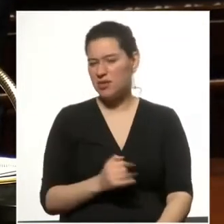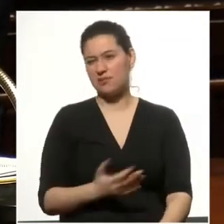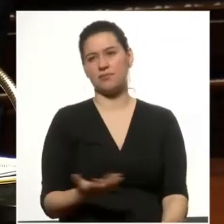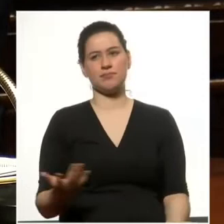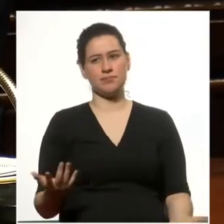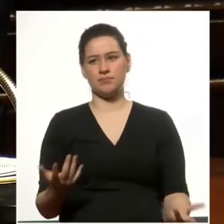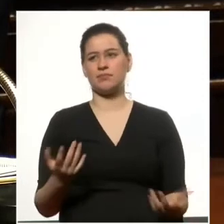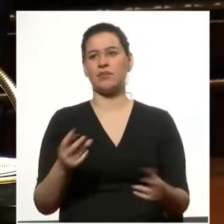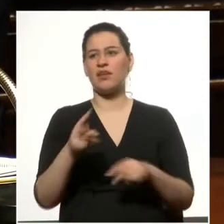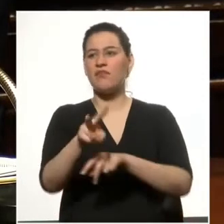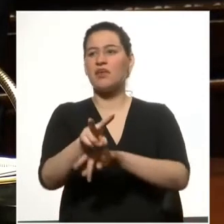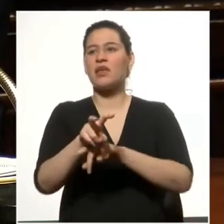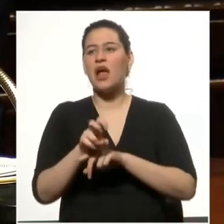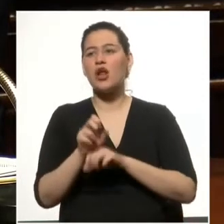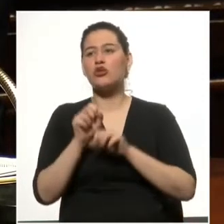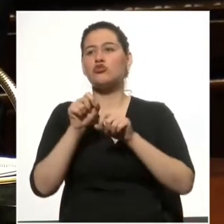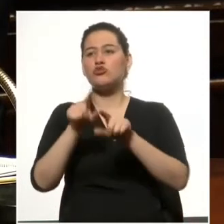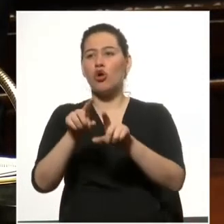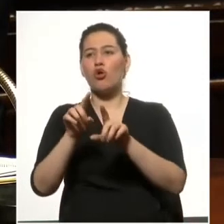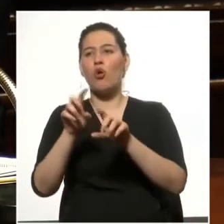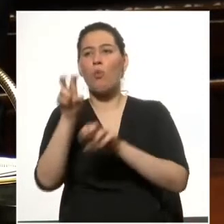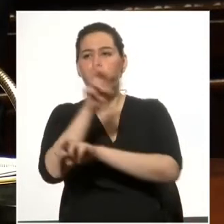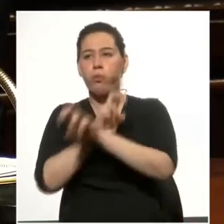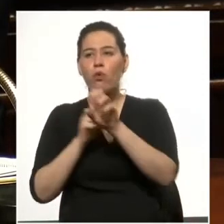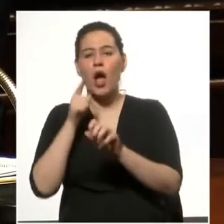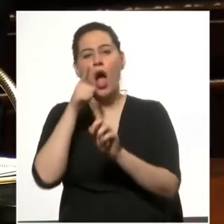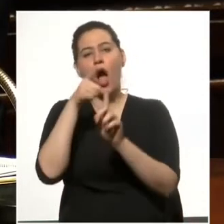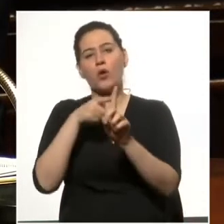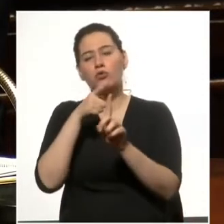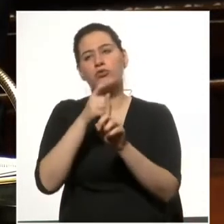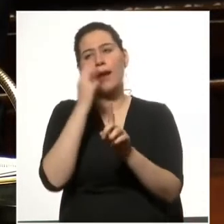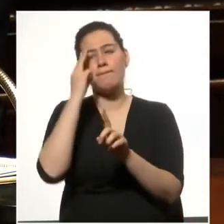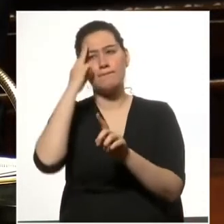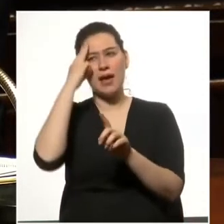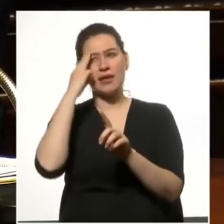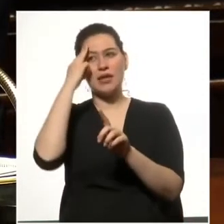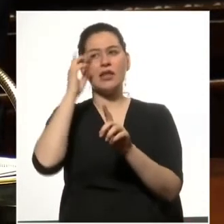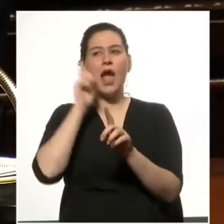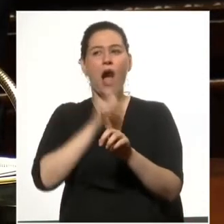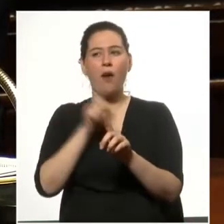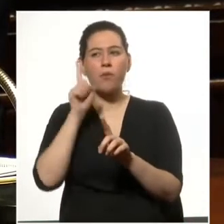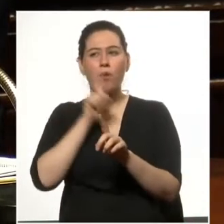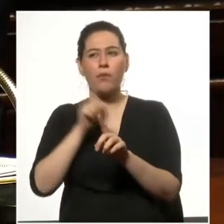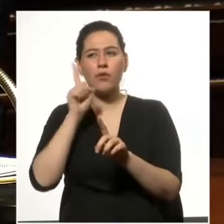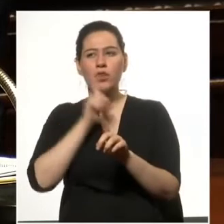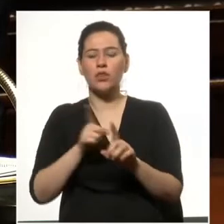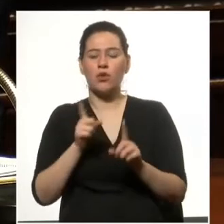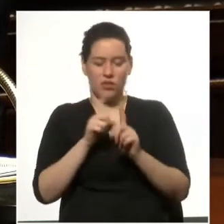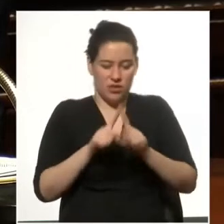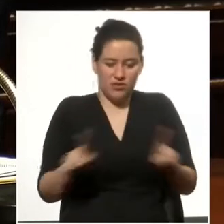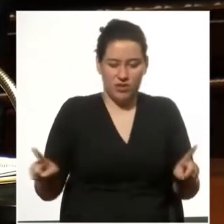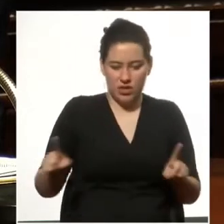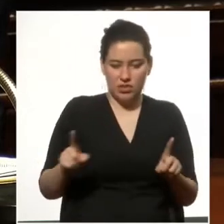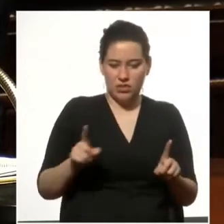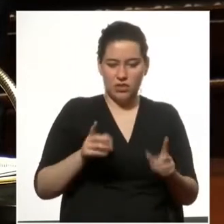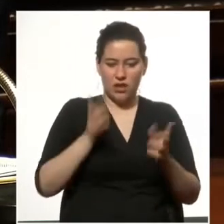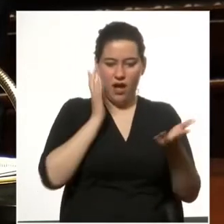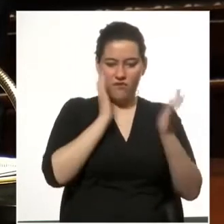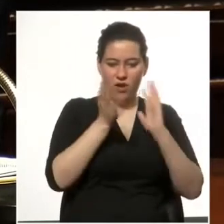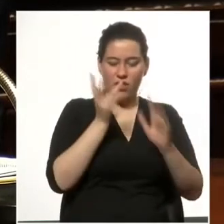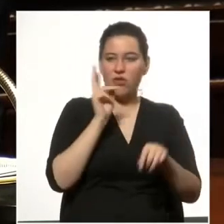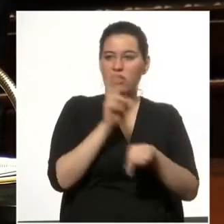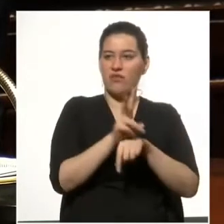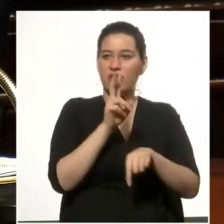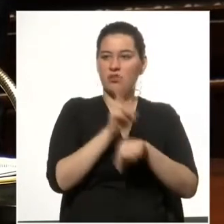que el fiscal es solo acusatorio para Manini, hasta con animosidad. En cambio, parecería ser el abogado defensor